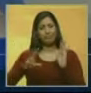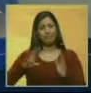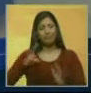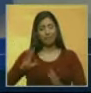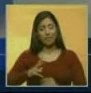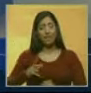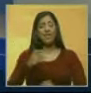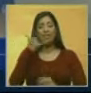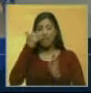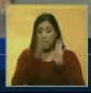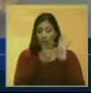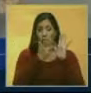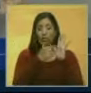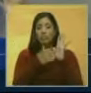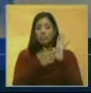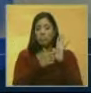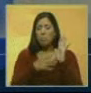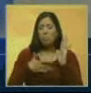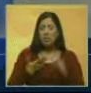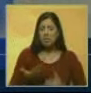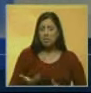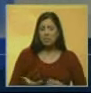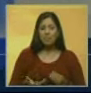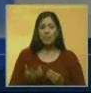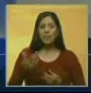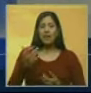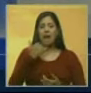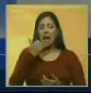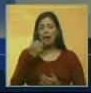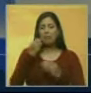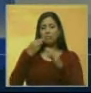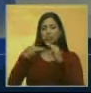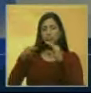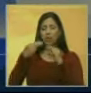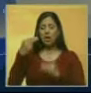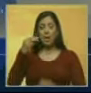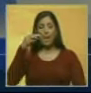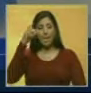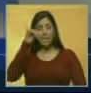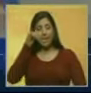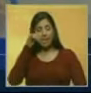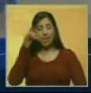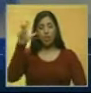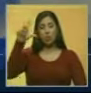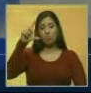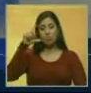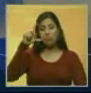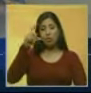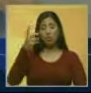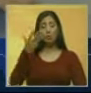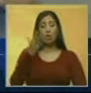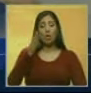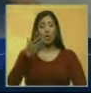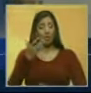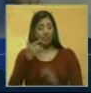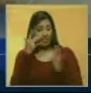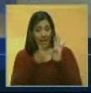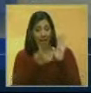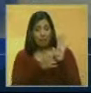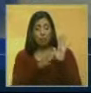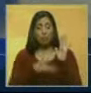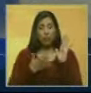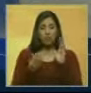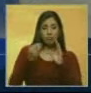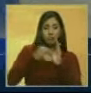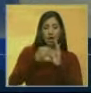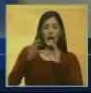Son teléfonos capaces de recibir y enviar videos, fotos. Son teléfonos capaces de